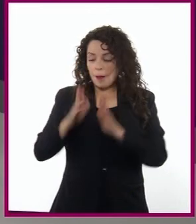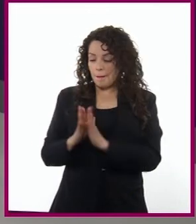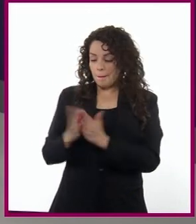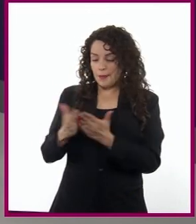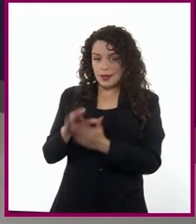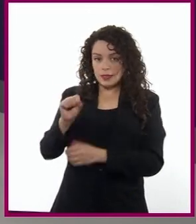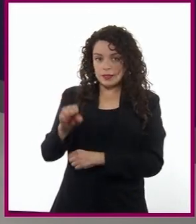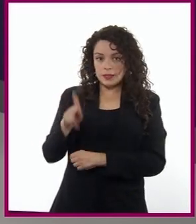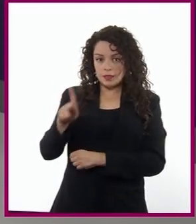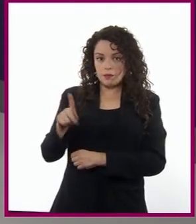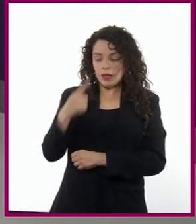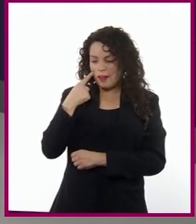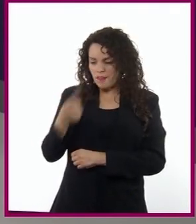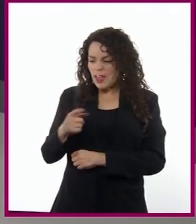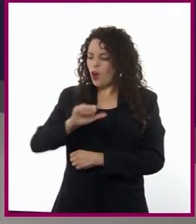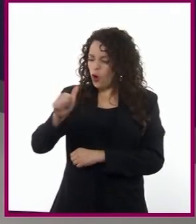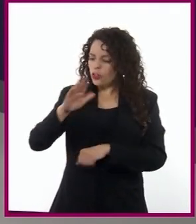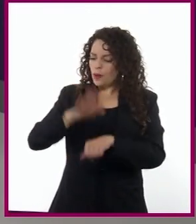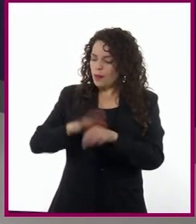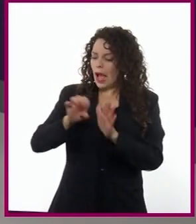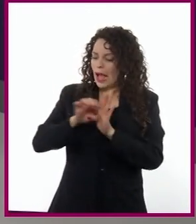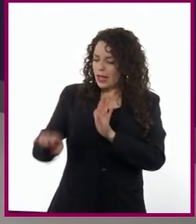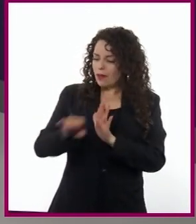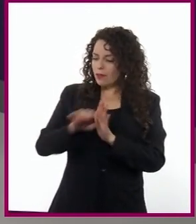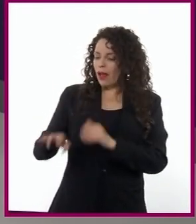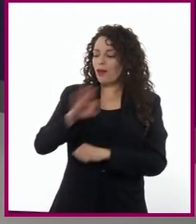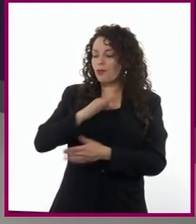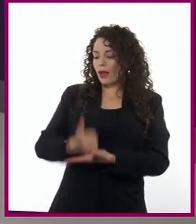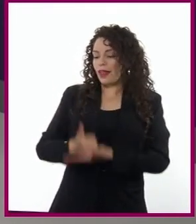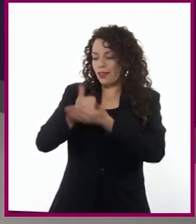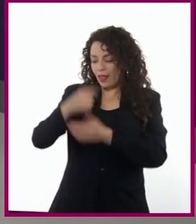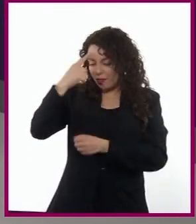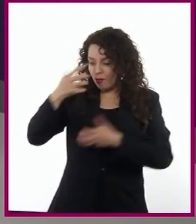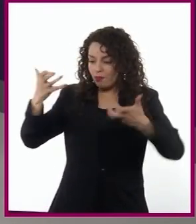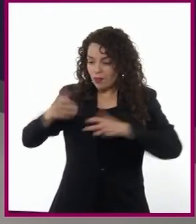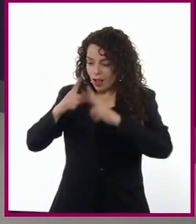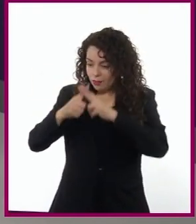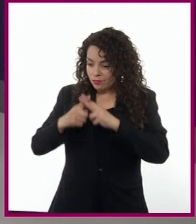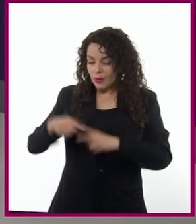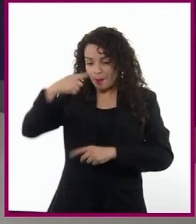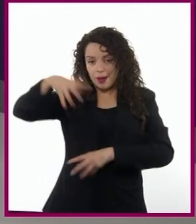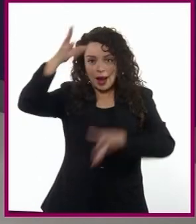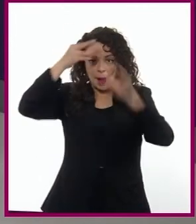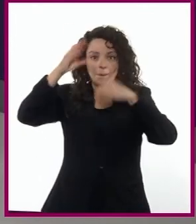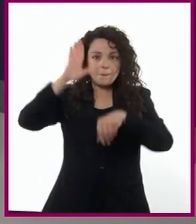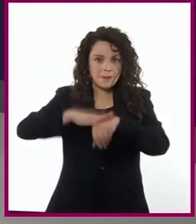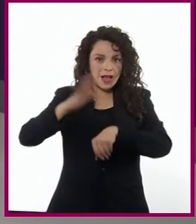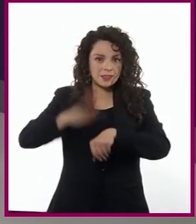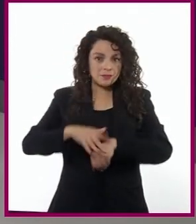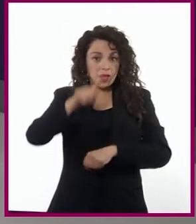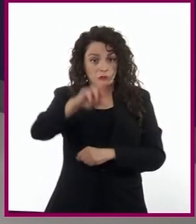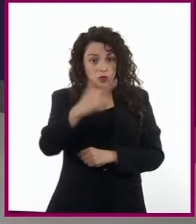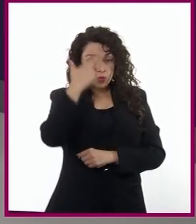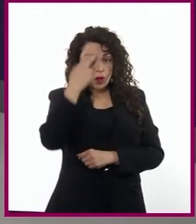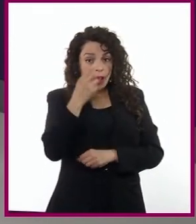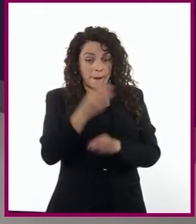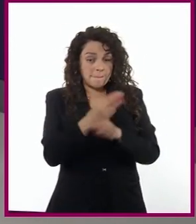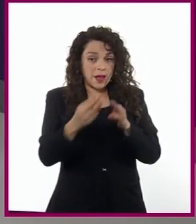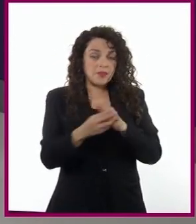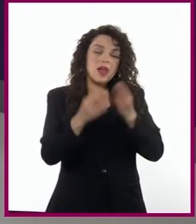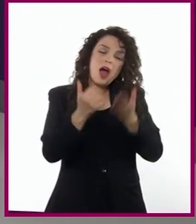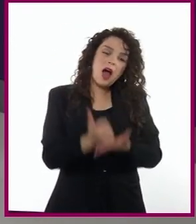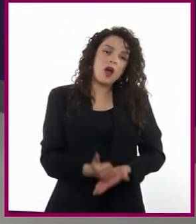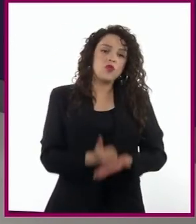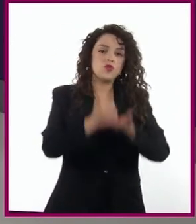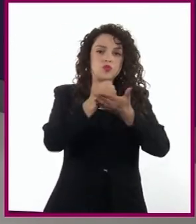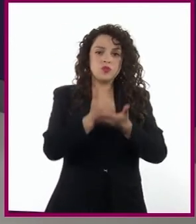texto para buscar más ejemplos que les ayuden a consolidar sus conocimientos. Recuerden que este es un material de apoyo,